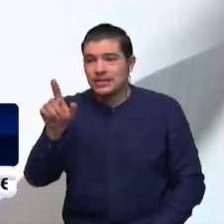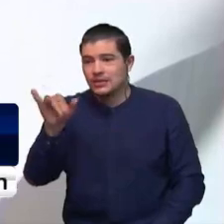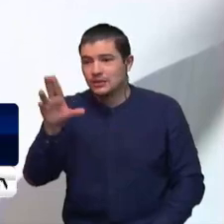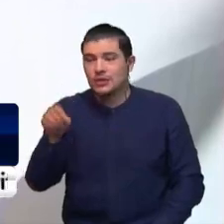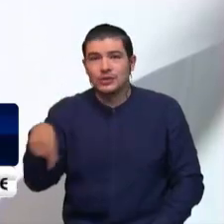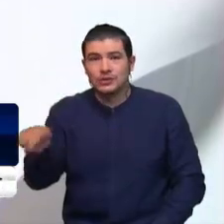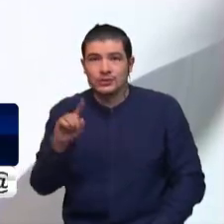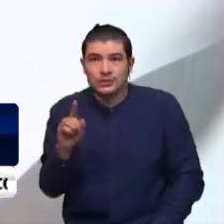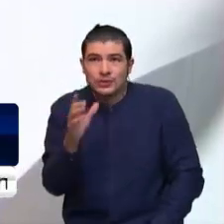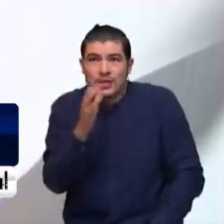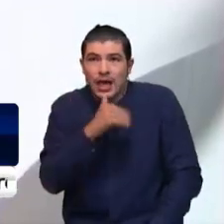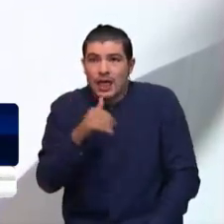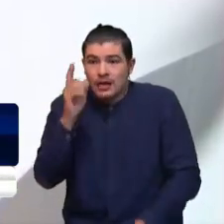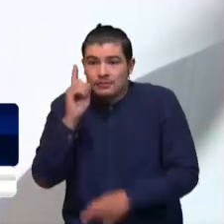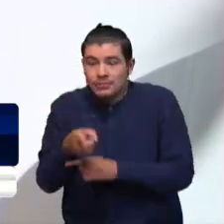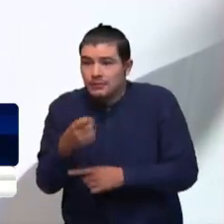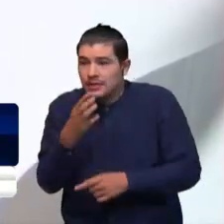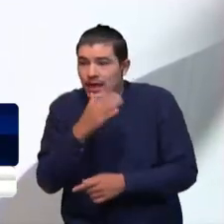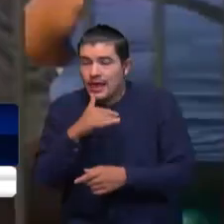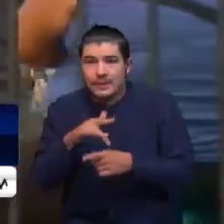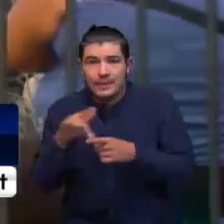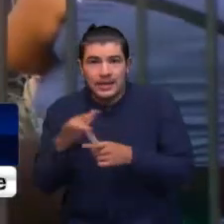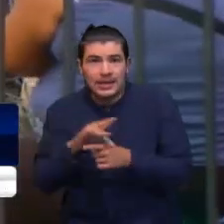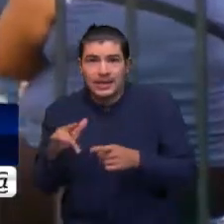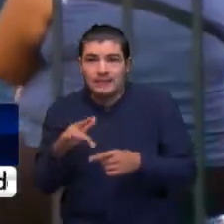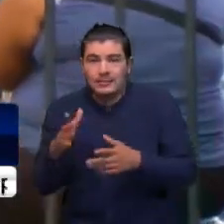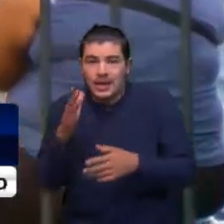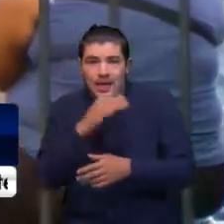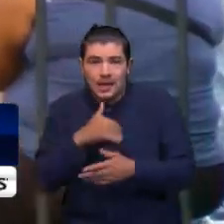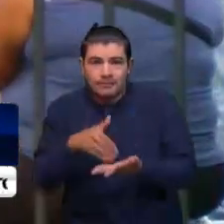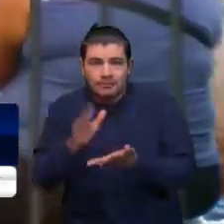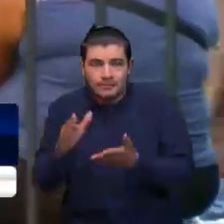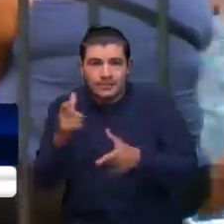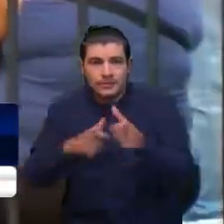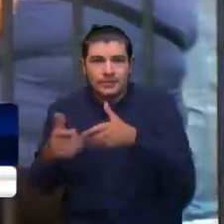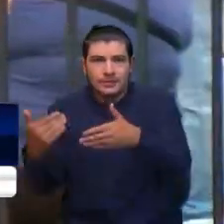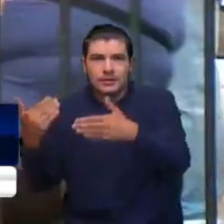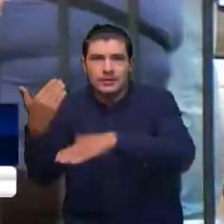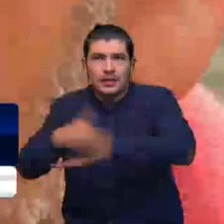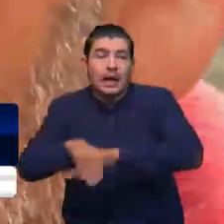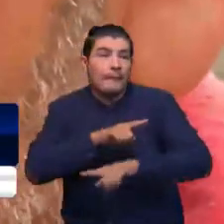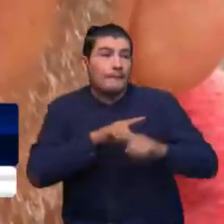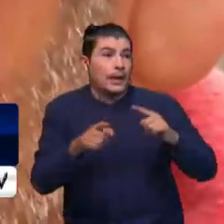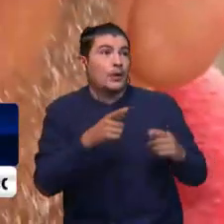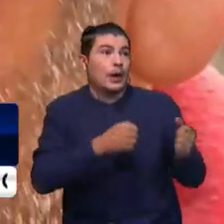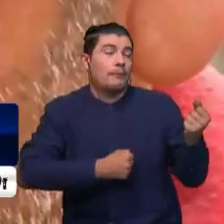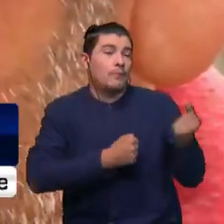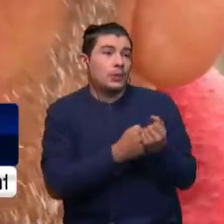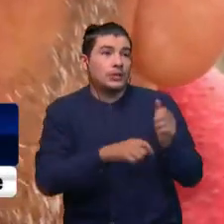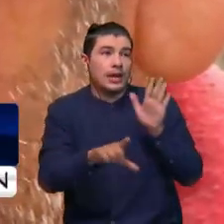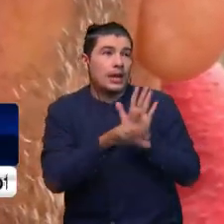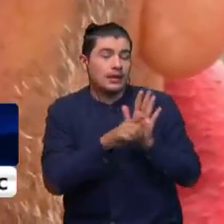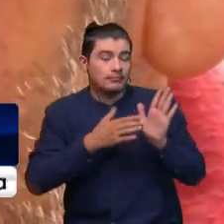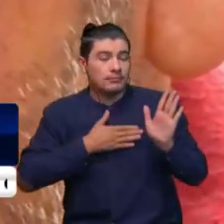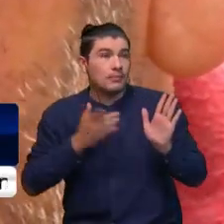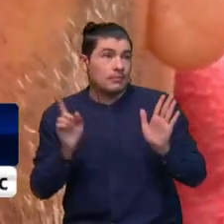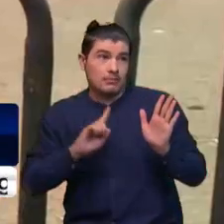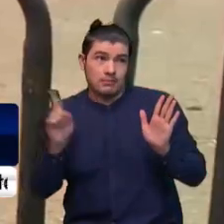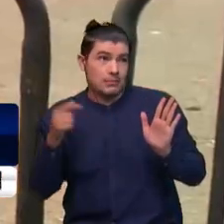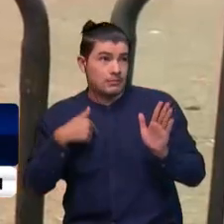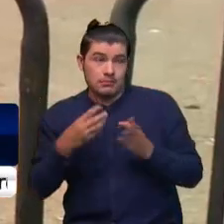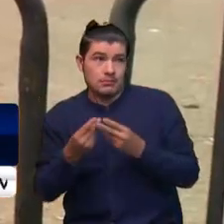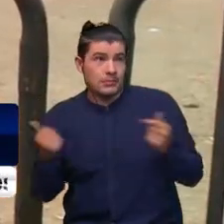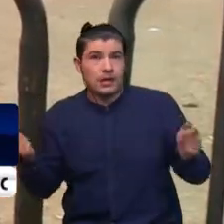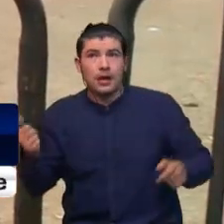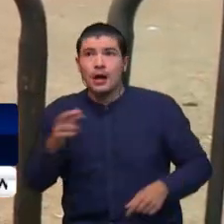la medida cautelar que ellos hayan pedido de otro lado los vendedores ambulantes manifiestan estar amparados por la ley y por lo tanto no desalojarán pero